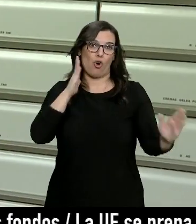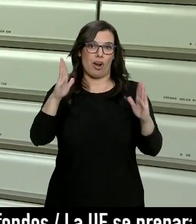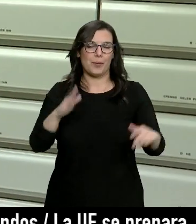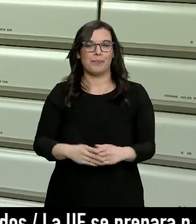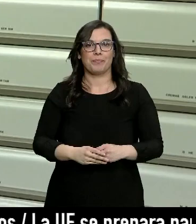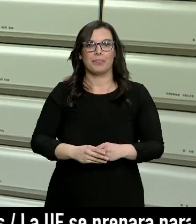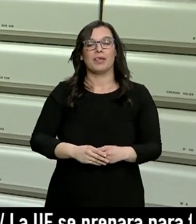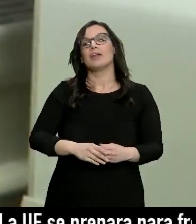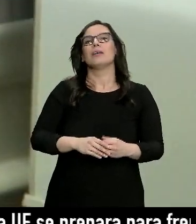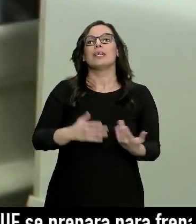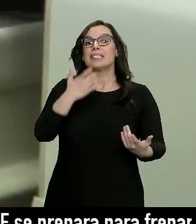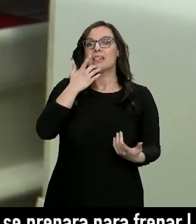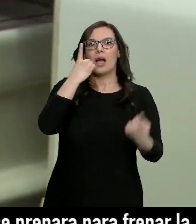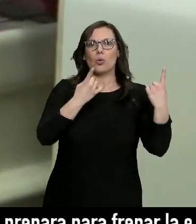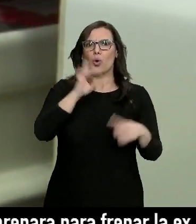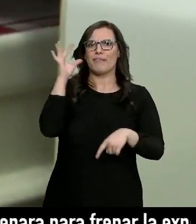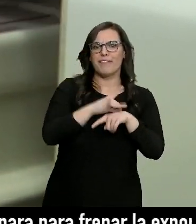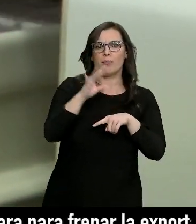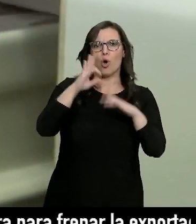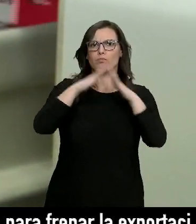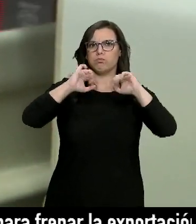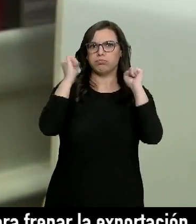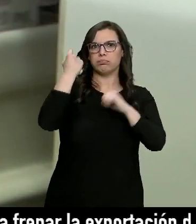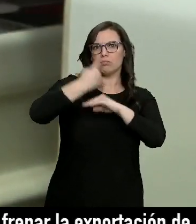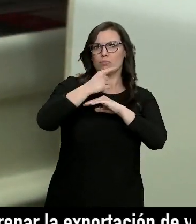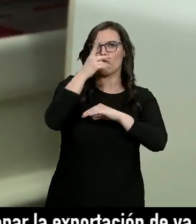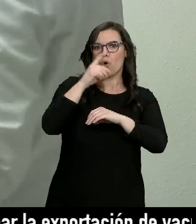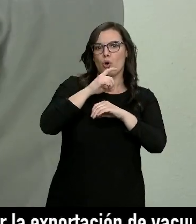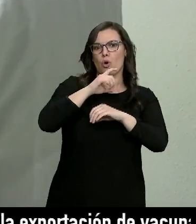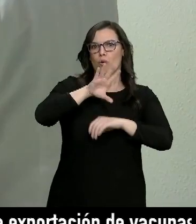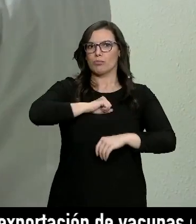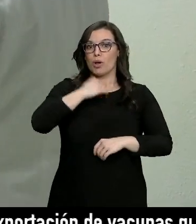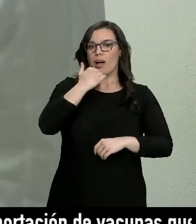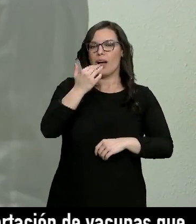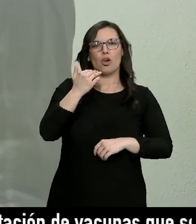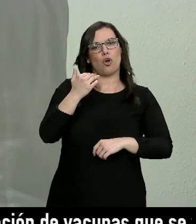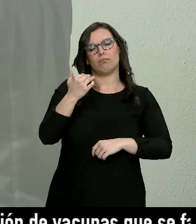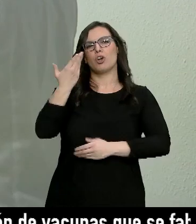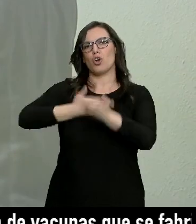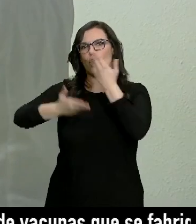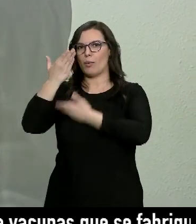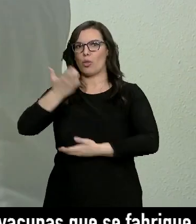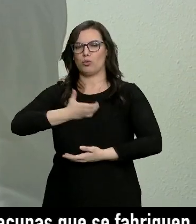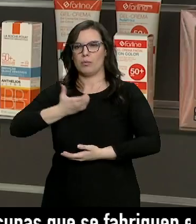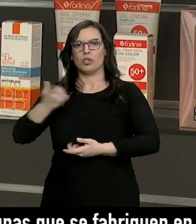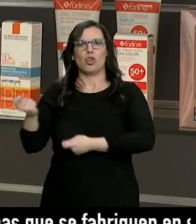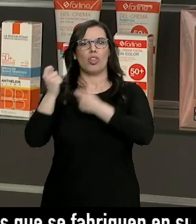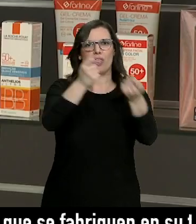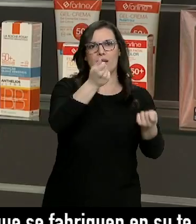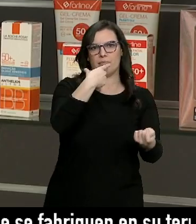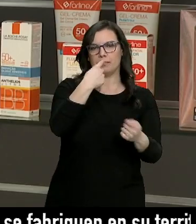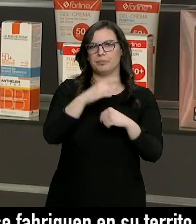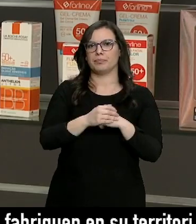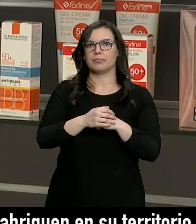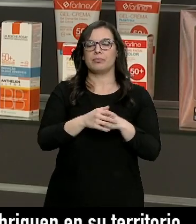un vecino enfermo o confinado se ha quedado sin sus medicinas durante toda la pandemia. Lo han hecho en colaboración con el ayuntamiento. Recogerles